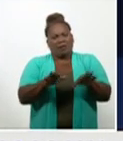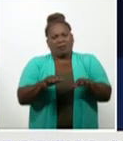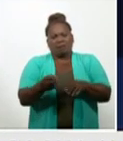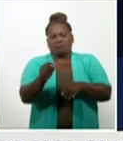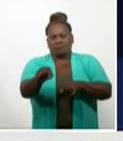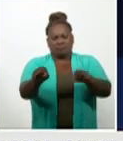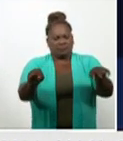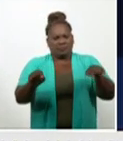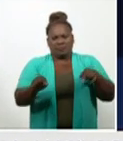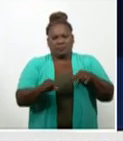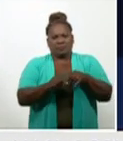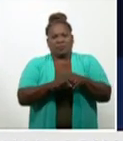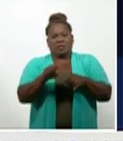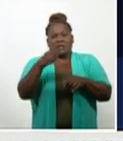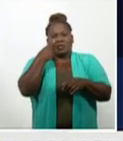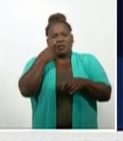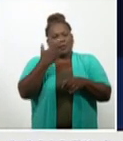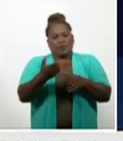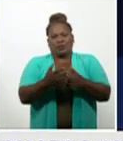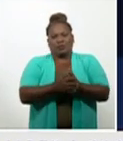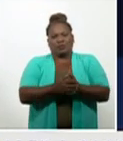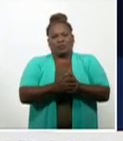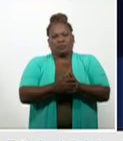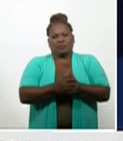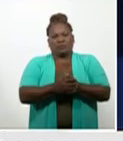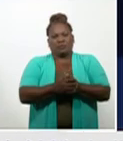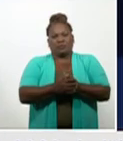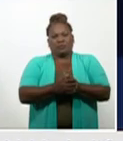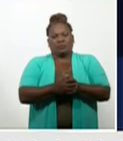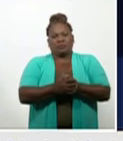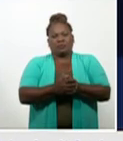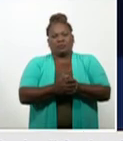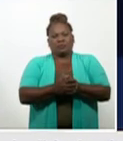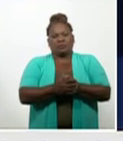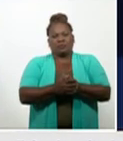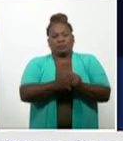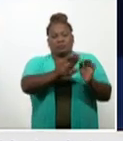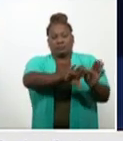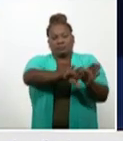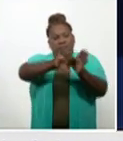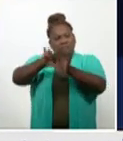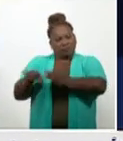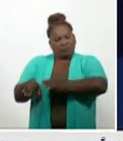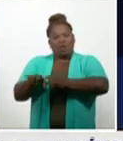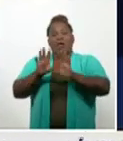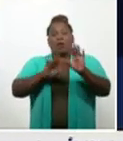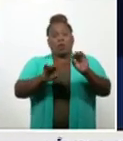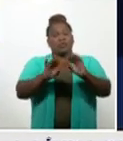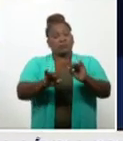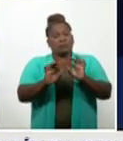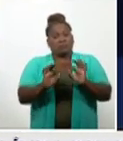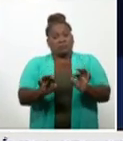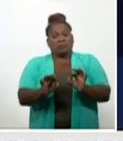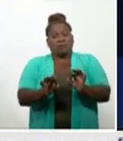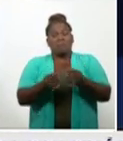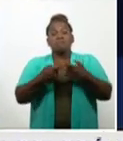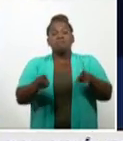la envergadura que han tenido en estos lugares. Ahora, también lo decimos así, pero